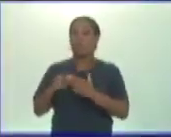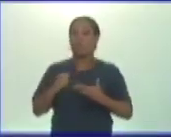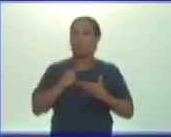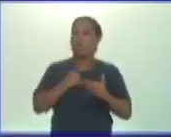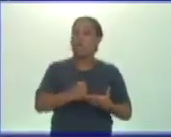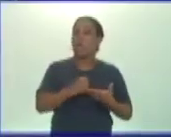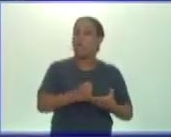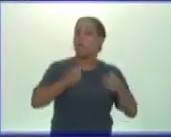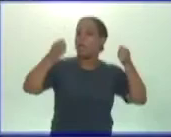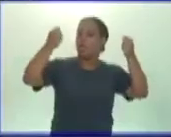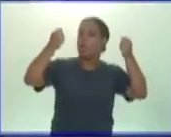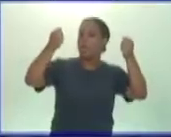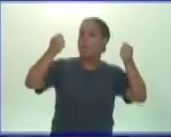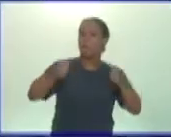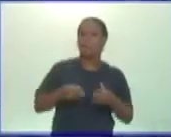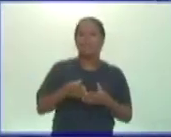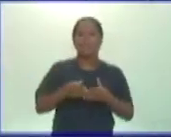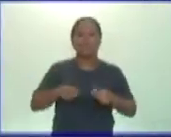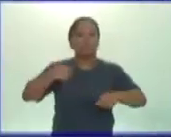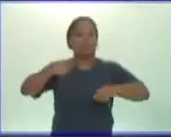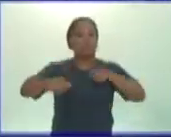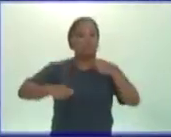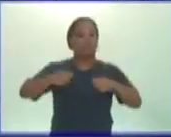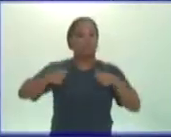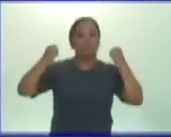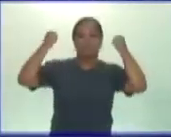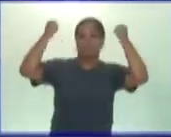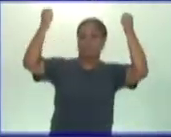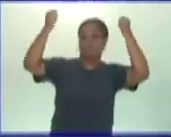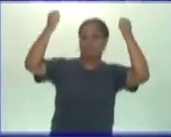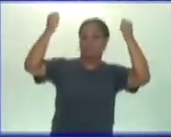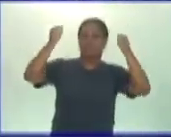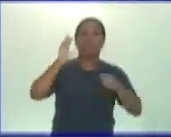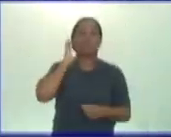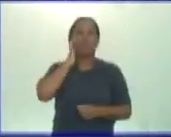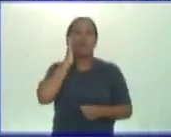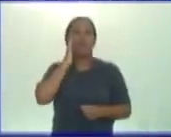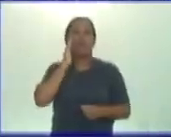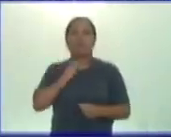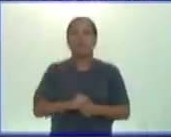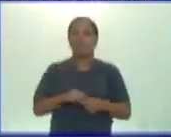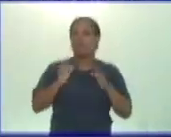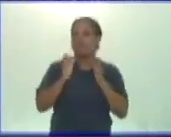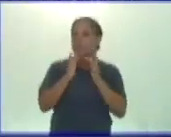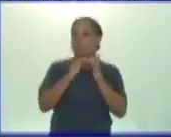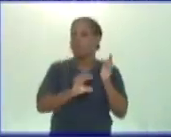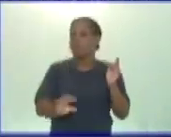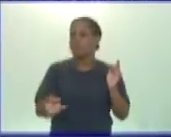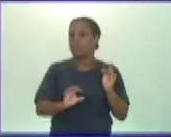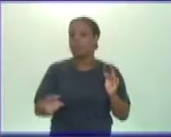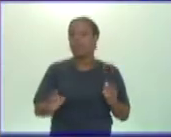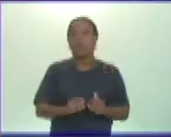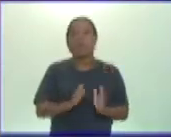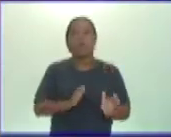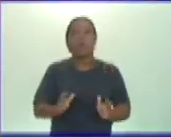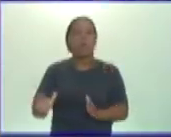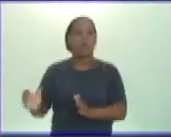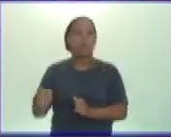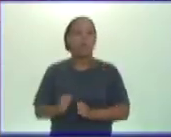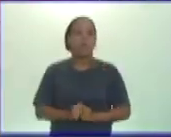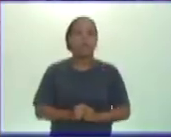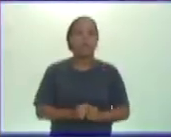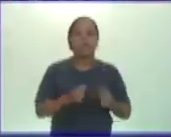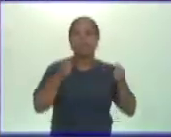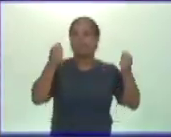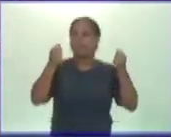la instalación de ciclovías, denuncia las fuentes contaminantes, ocupa internet, organiza una campaña. Cuida los